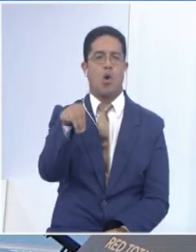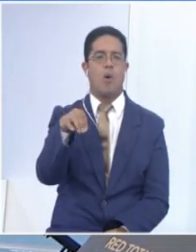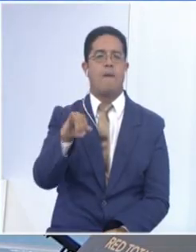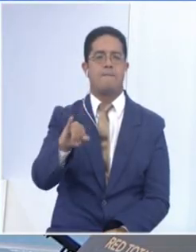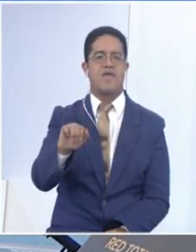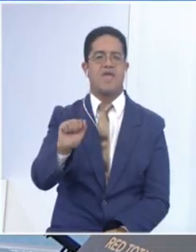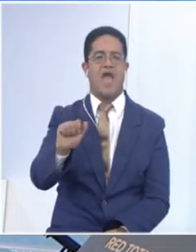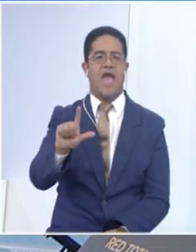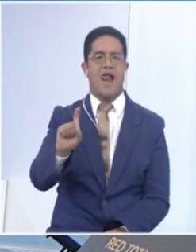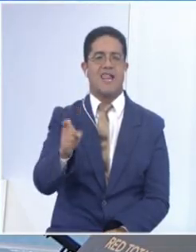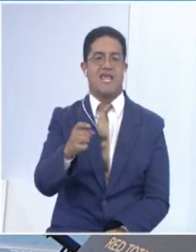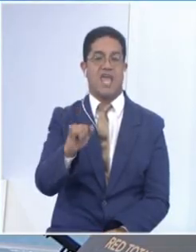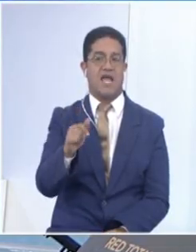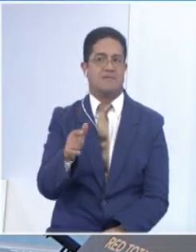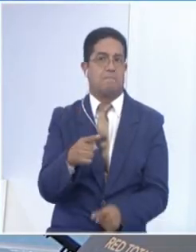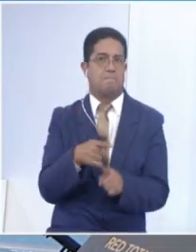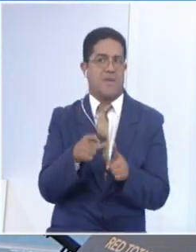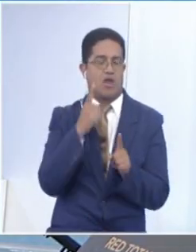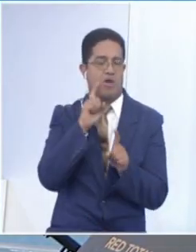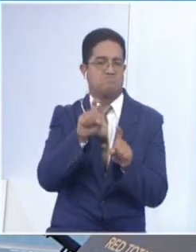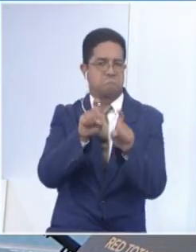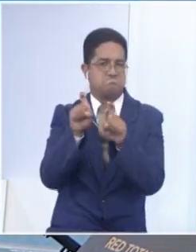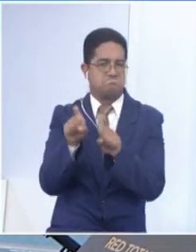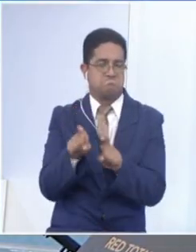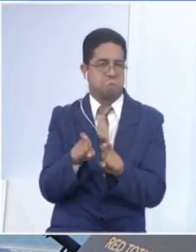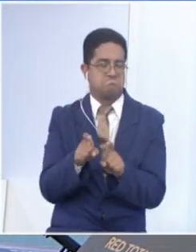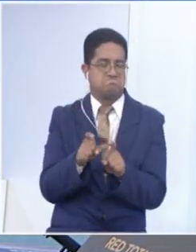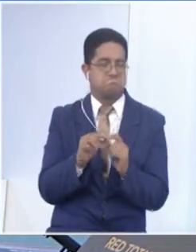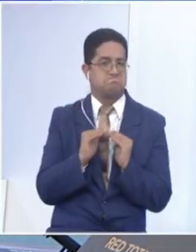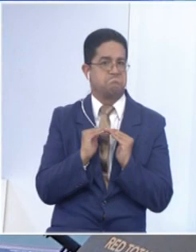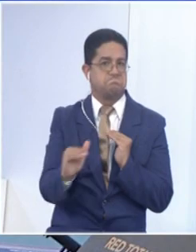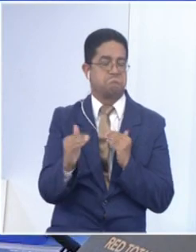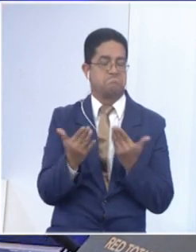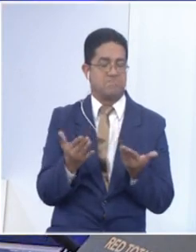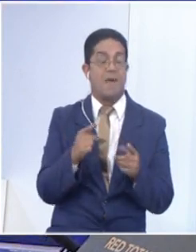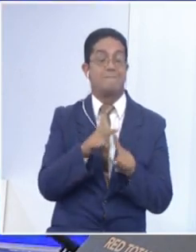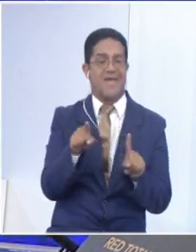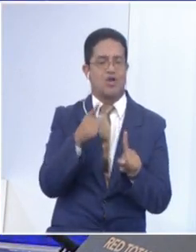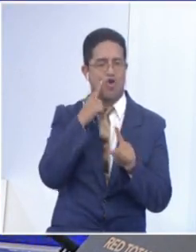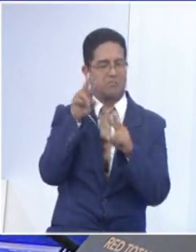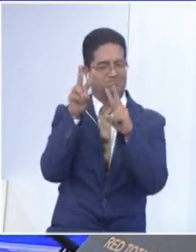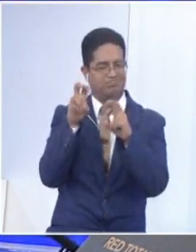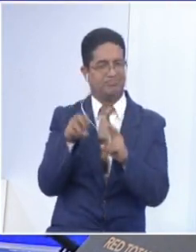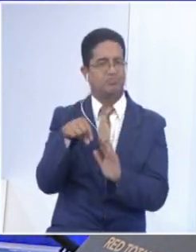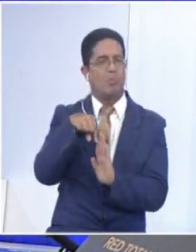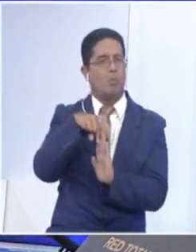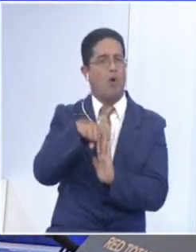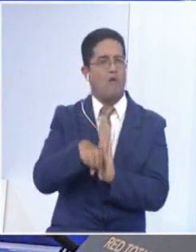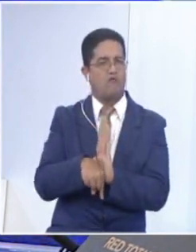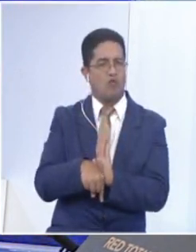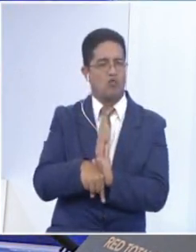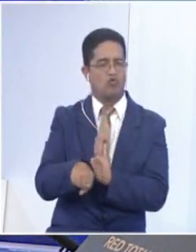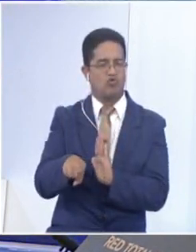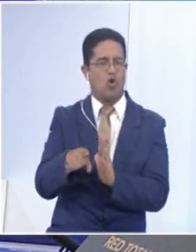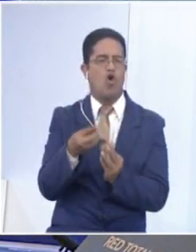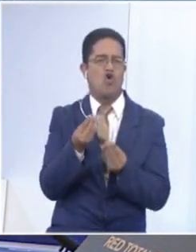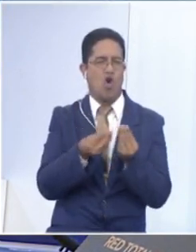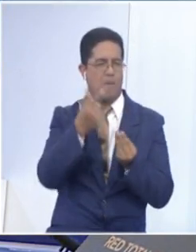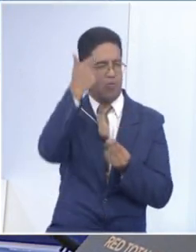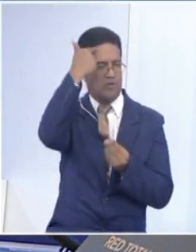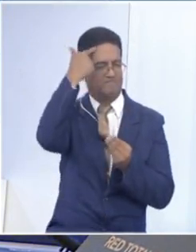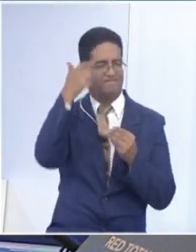pruebas son normales. Pero si hiciéramos estudios mucho más profundos, como estudio del líquido